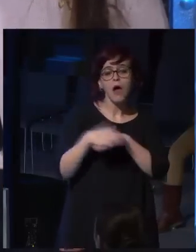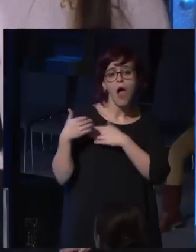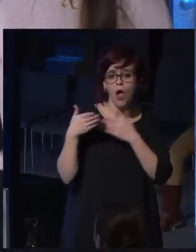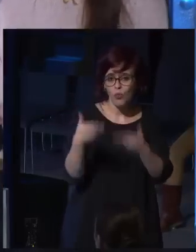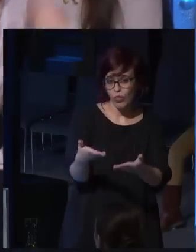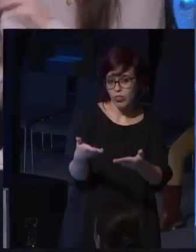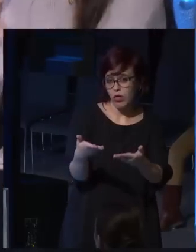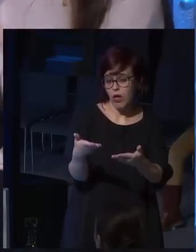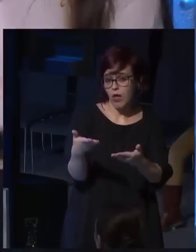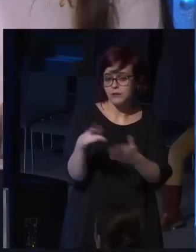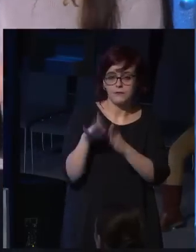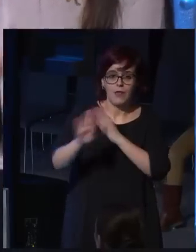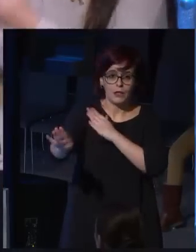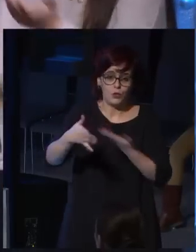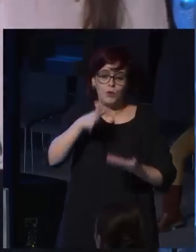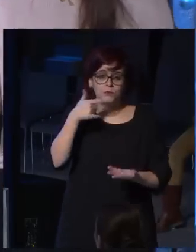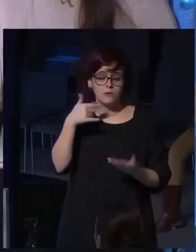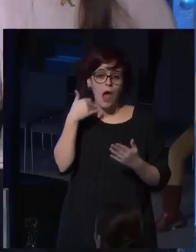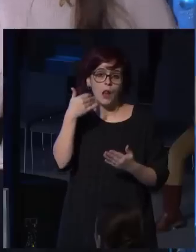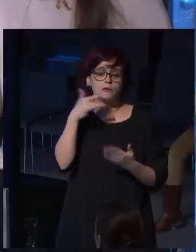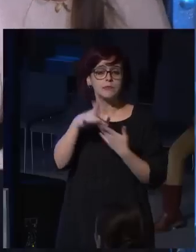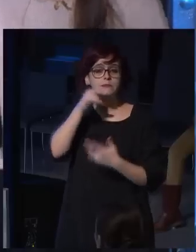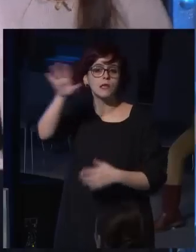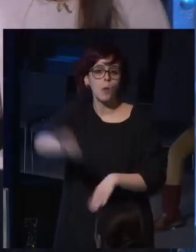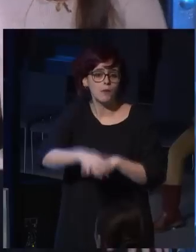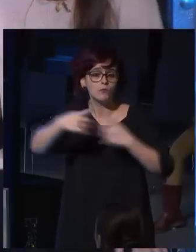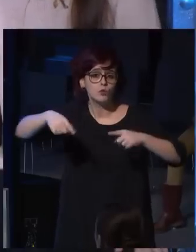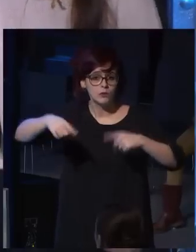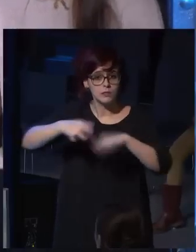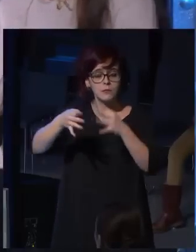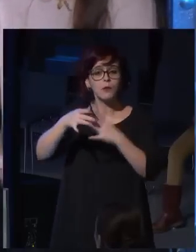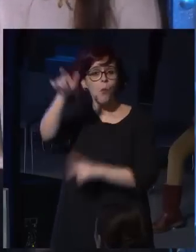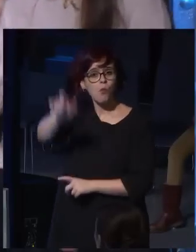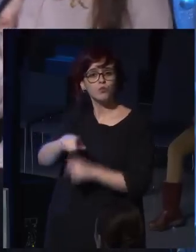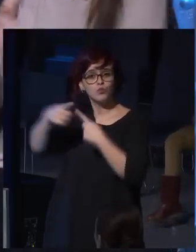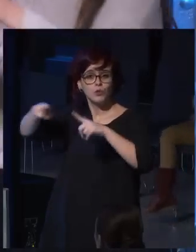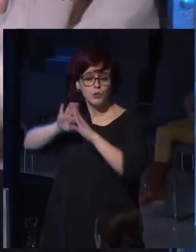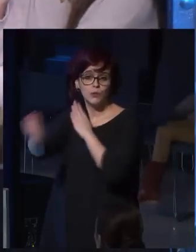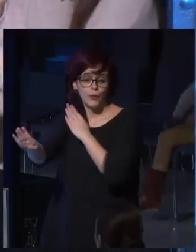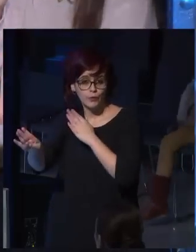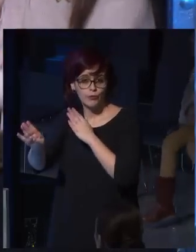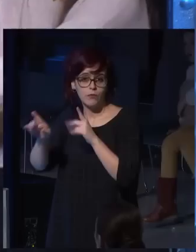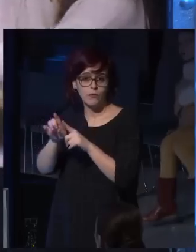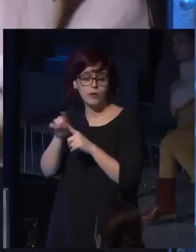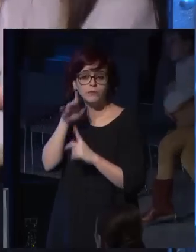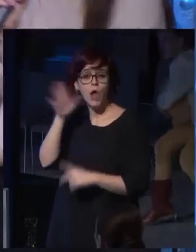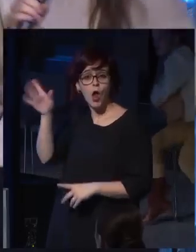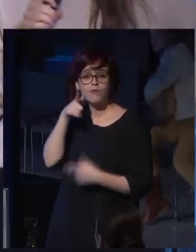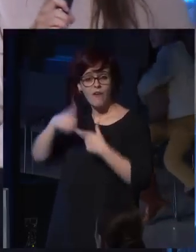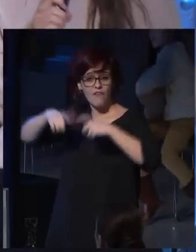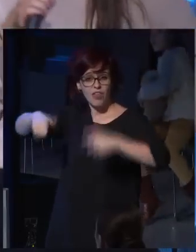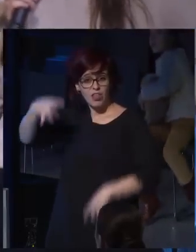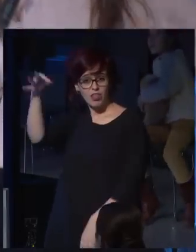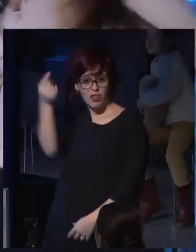a directamente, porque no es, claro, si compras música siempre vas a ayudar al músico, pero tan directamente como... Hola, claro. Toma mi billete y es